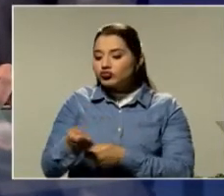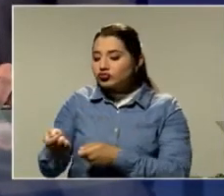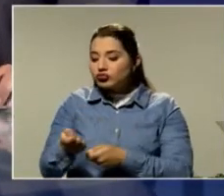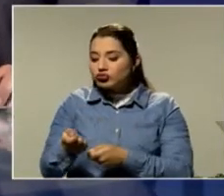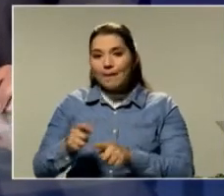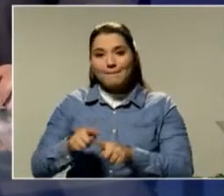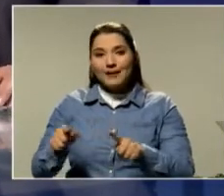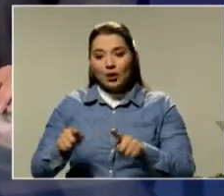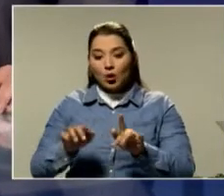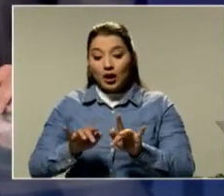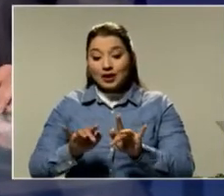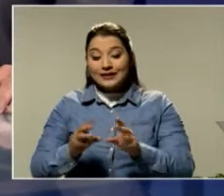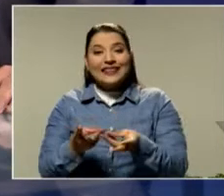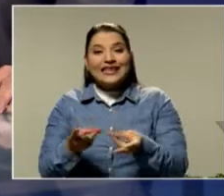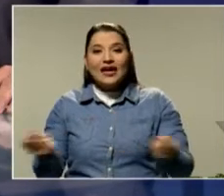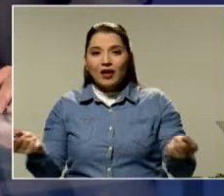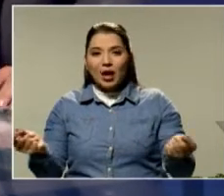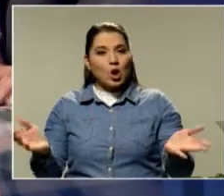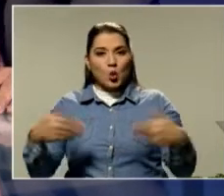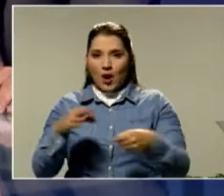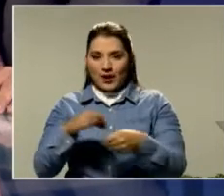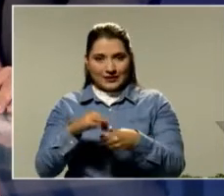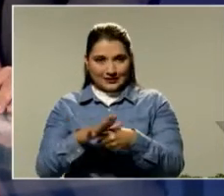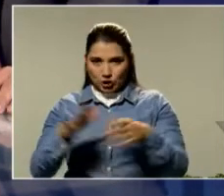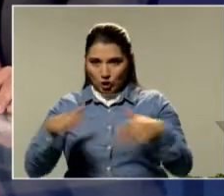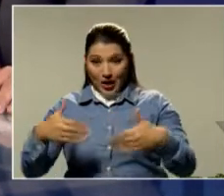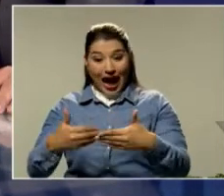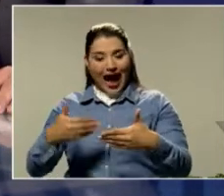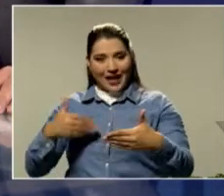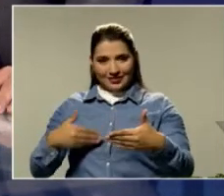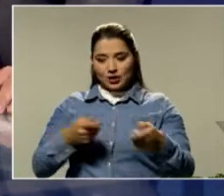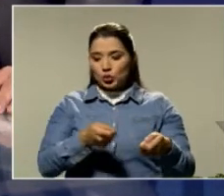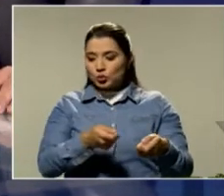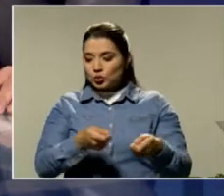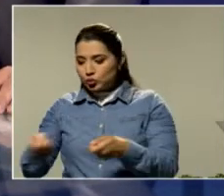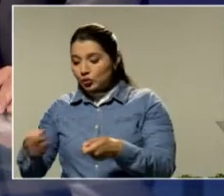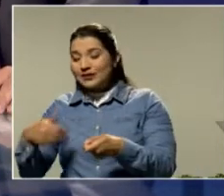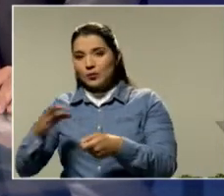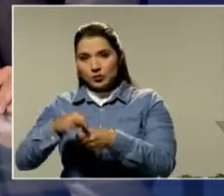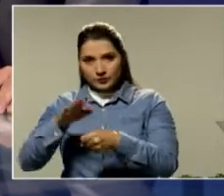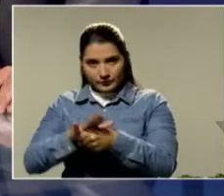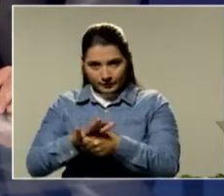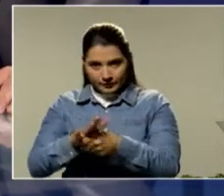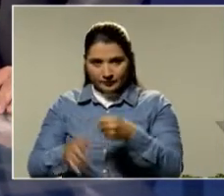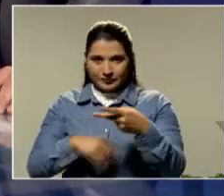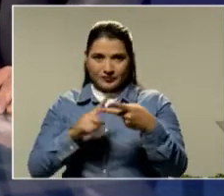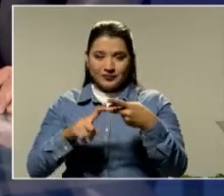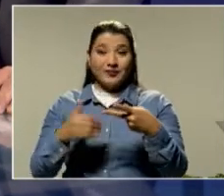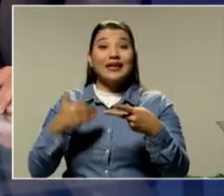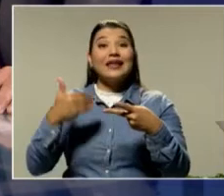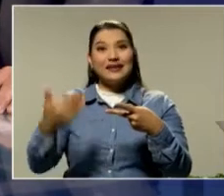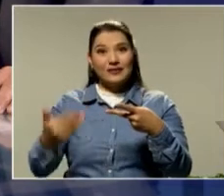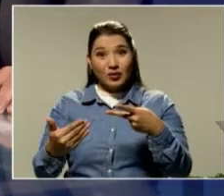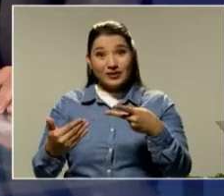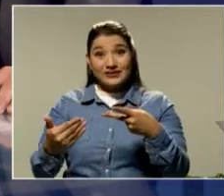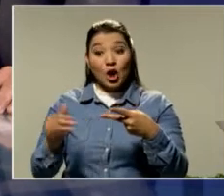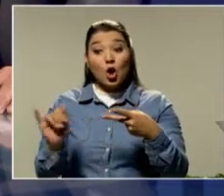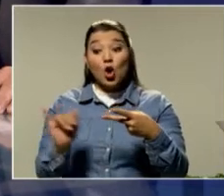Segundo, es un producto que tiene una alta capacidad de lixiviación, es decir, de lavarse a las capas inferiores del suelo y